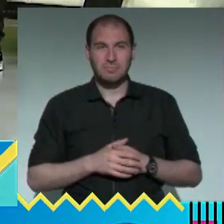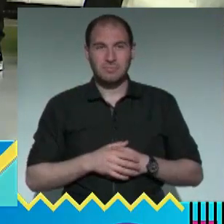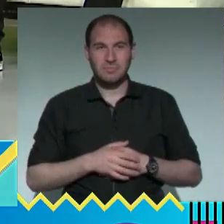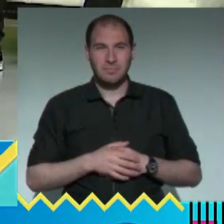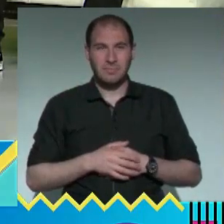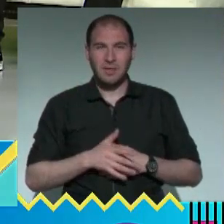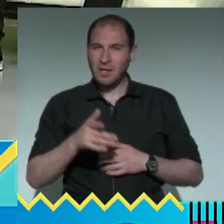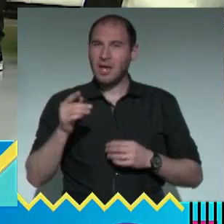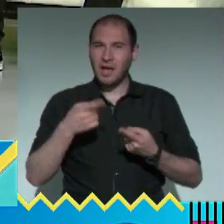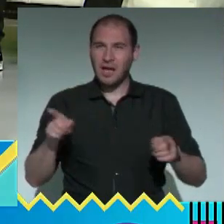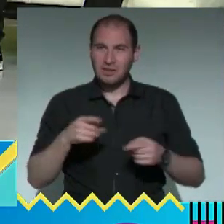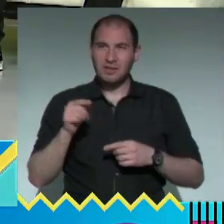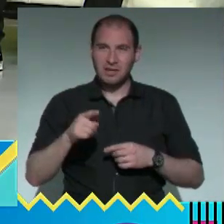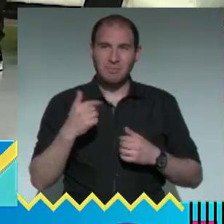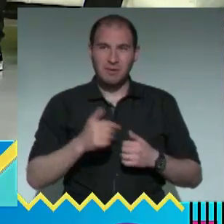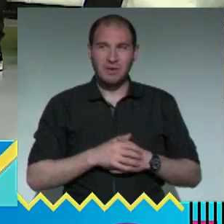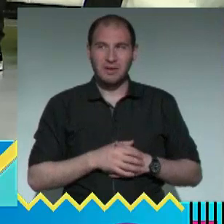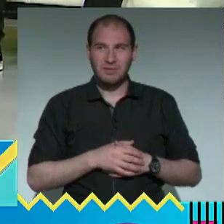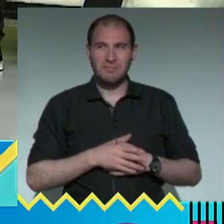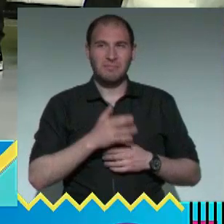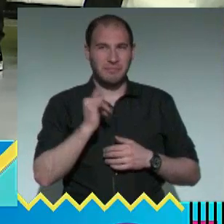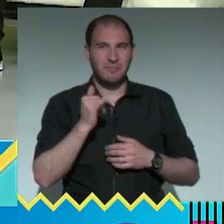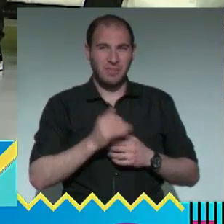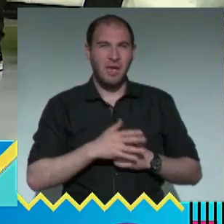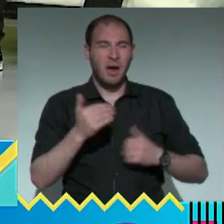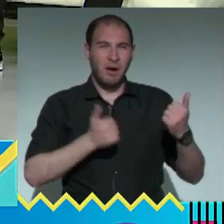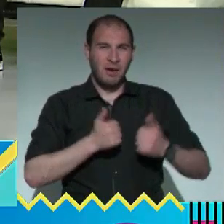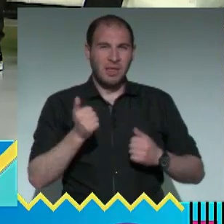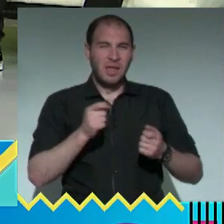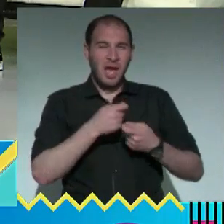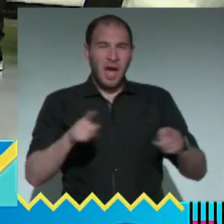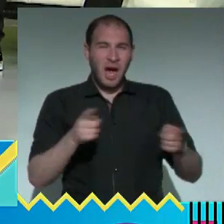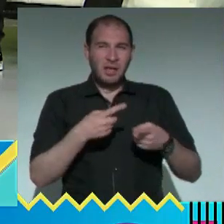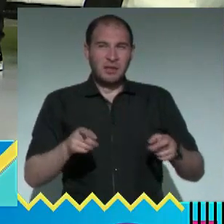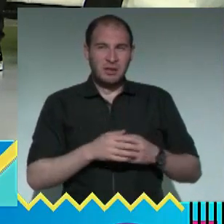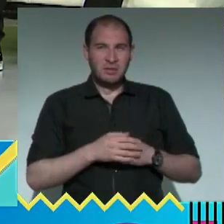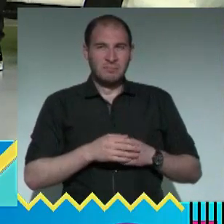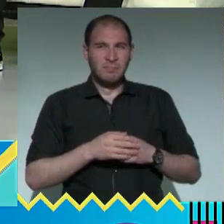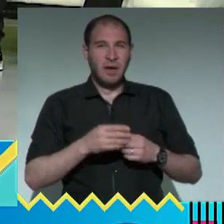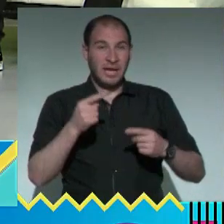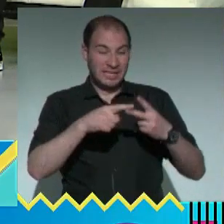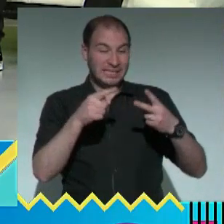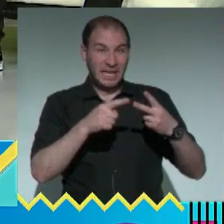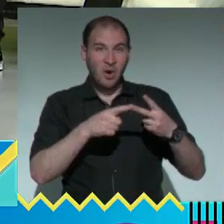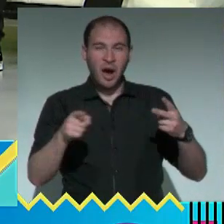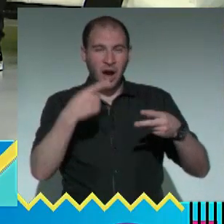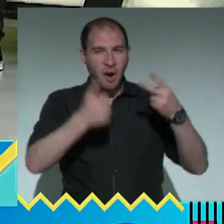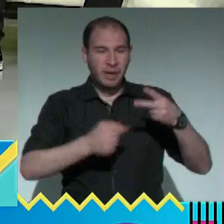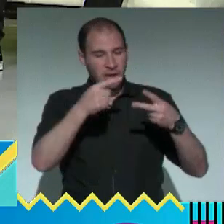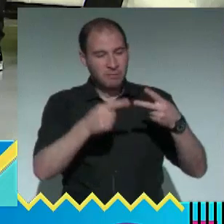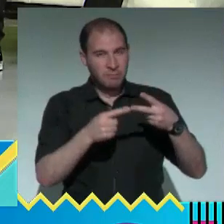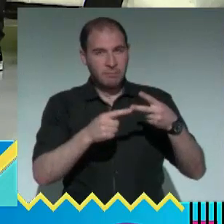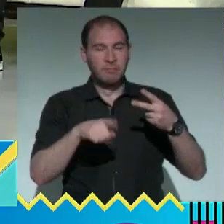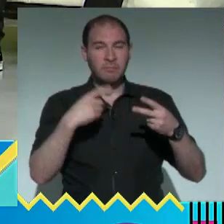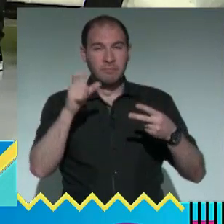Me parece es muy buena esa anécdota lo mismo. Sí, porque es de un concurso de letras. Es un concurso de letras y ese tema queda segundo. Queda segundo y después.